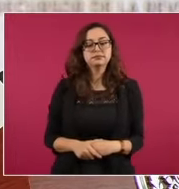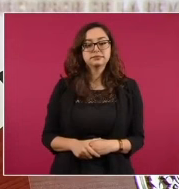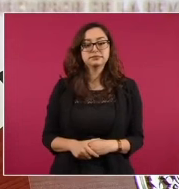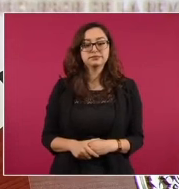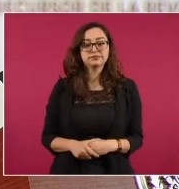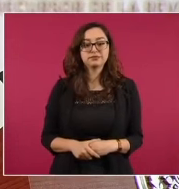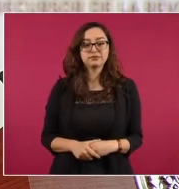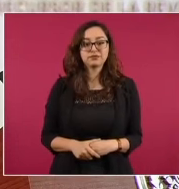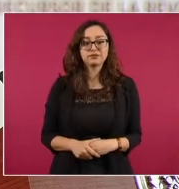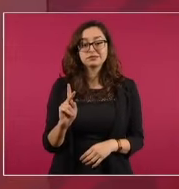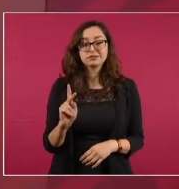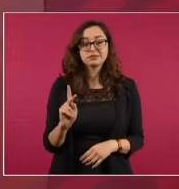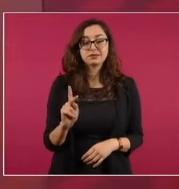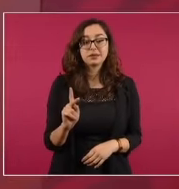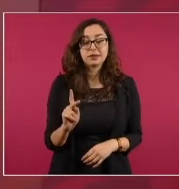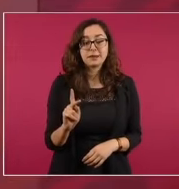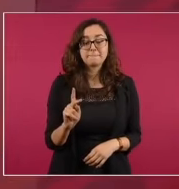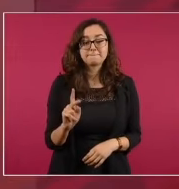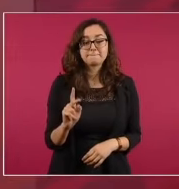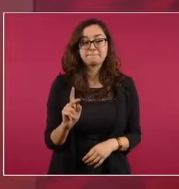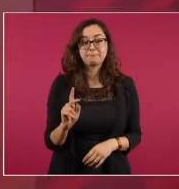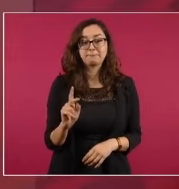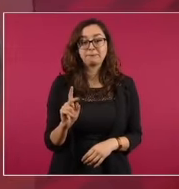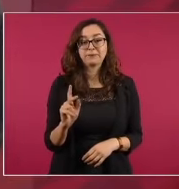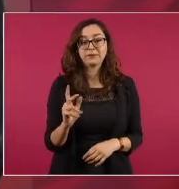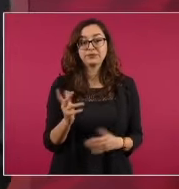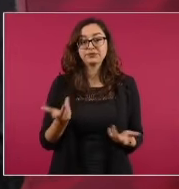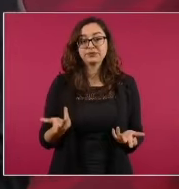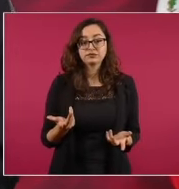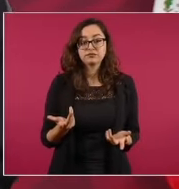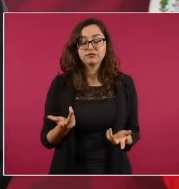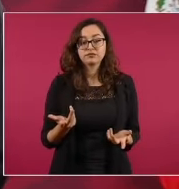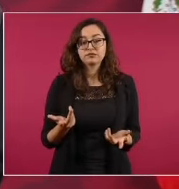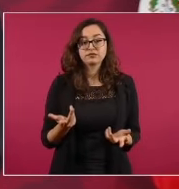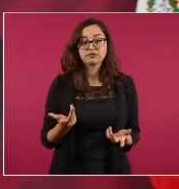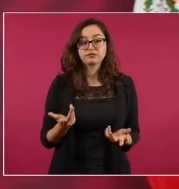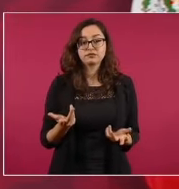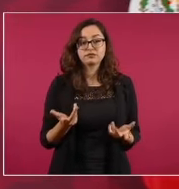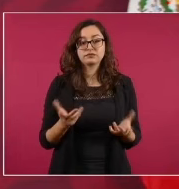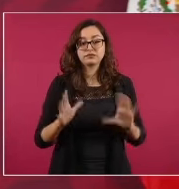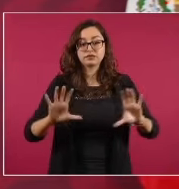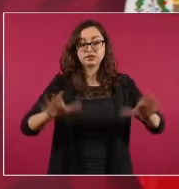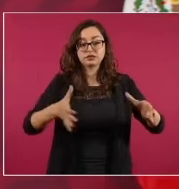no limitarnos a lo que diga del